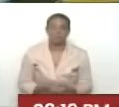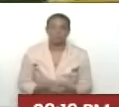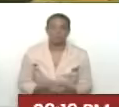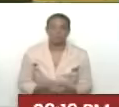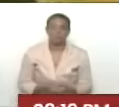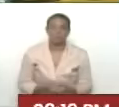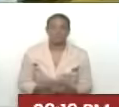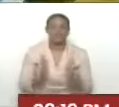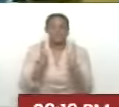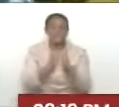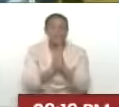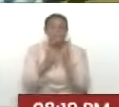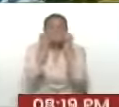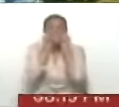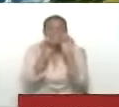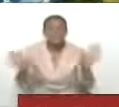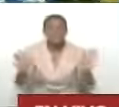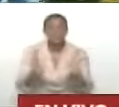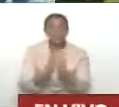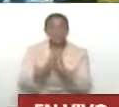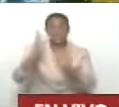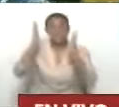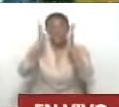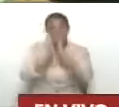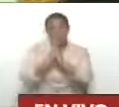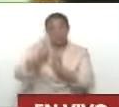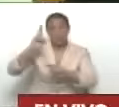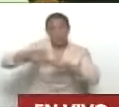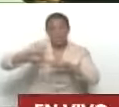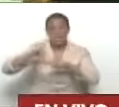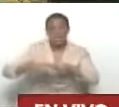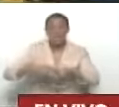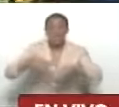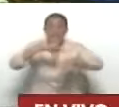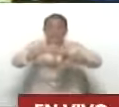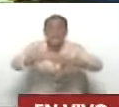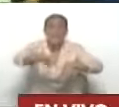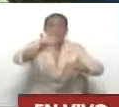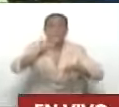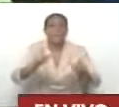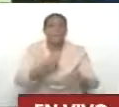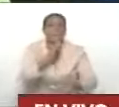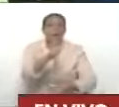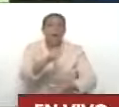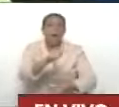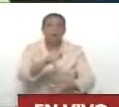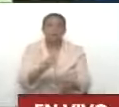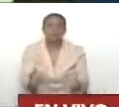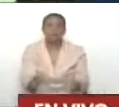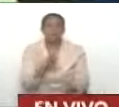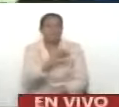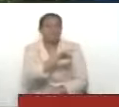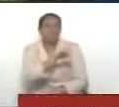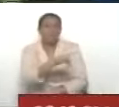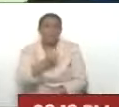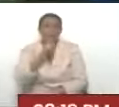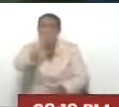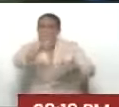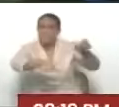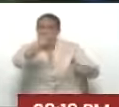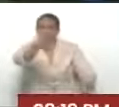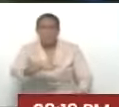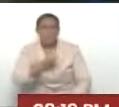San Benito que nos bendiga y nos libre todo mal, de todo malvado, de